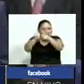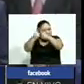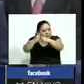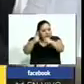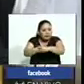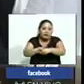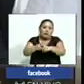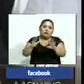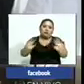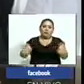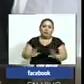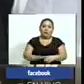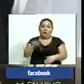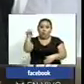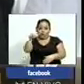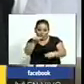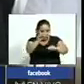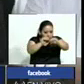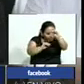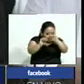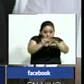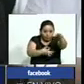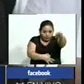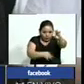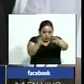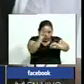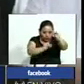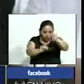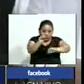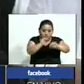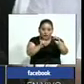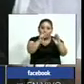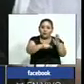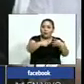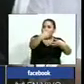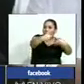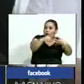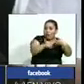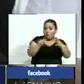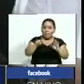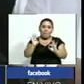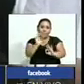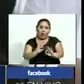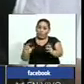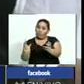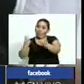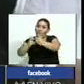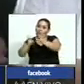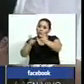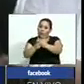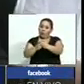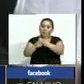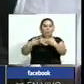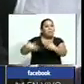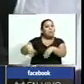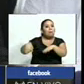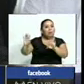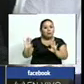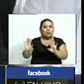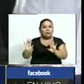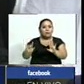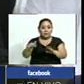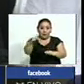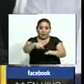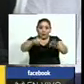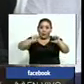el día de ayer. Están redactando un dictamen a su medida, dejando todo por fuera lo que